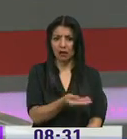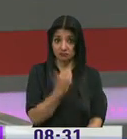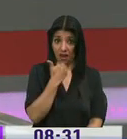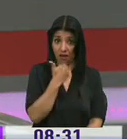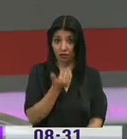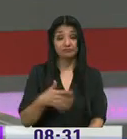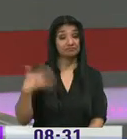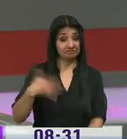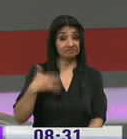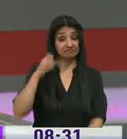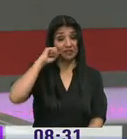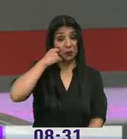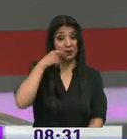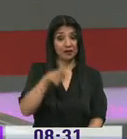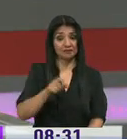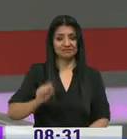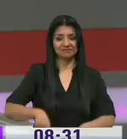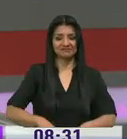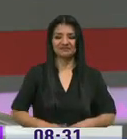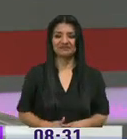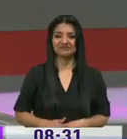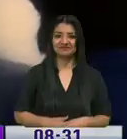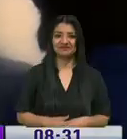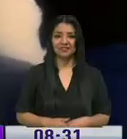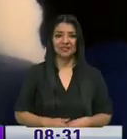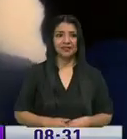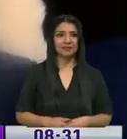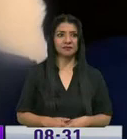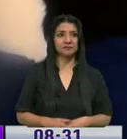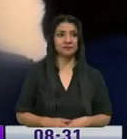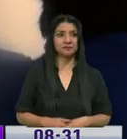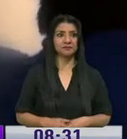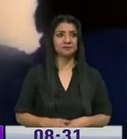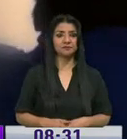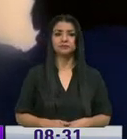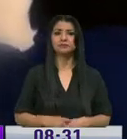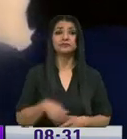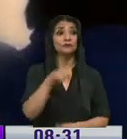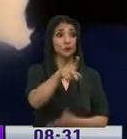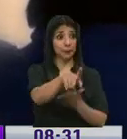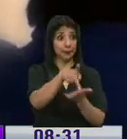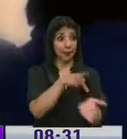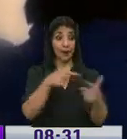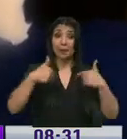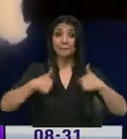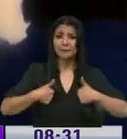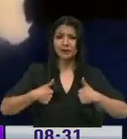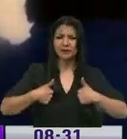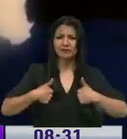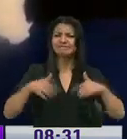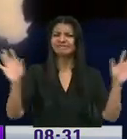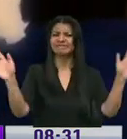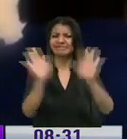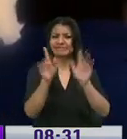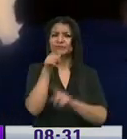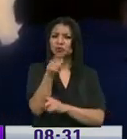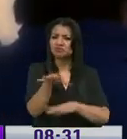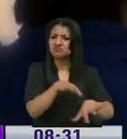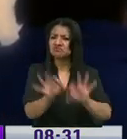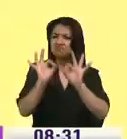de hacerlo. Vea esa reflexión. La única forma de cobrarles es que ustedes hagan cosas buenas en este